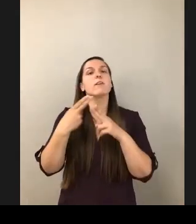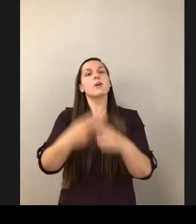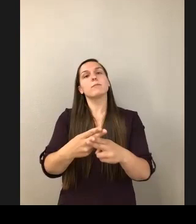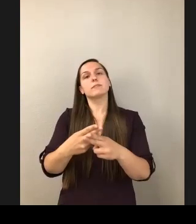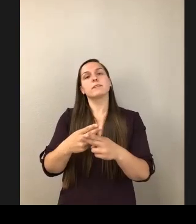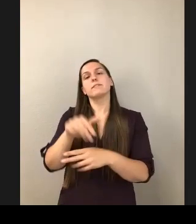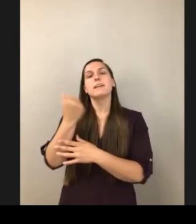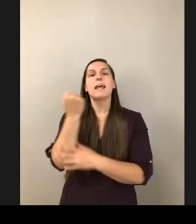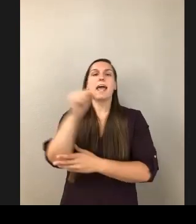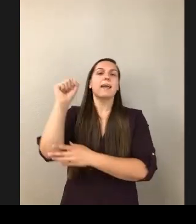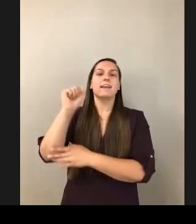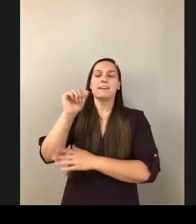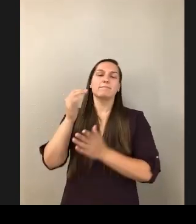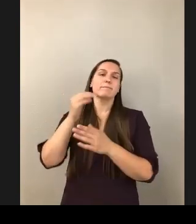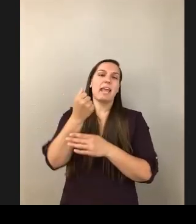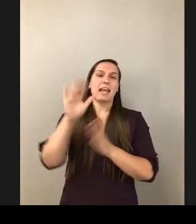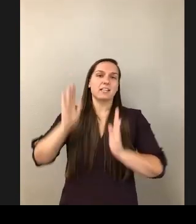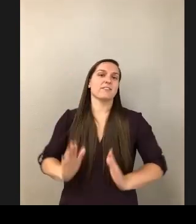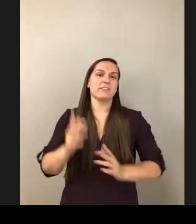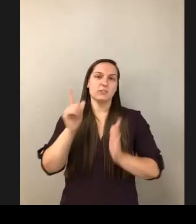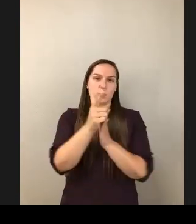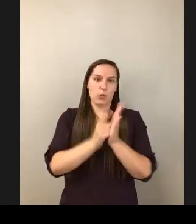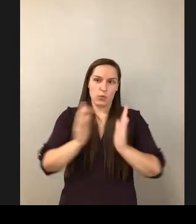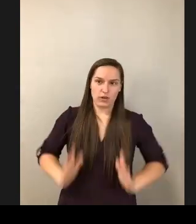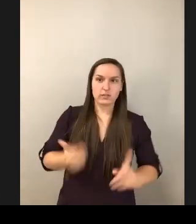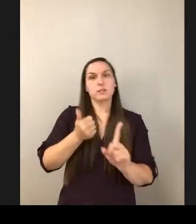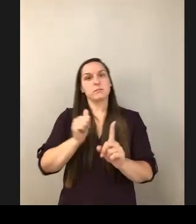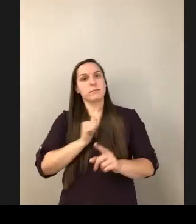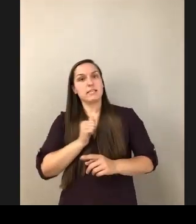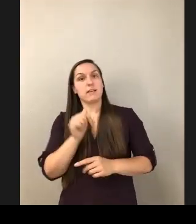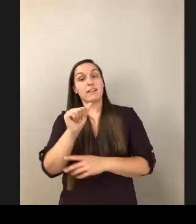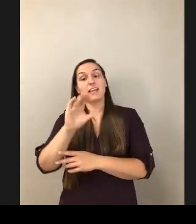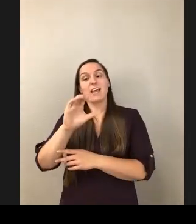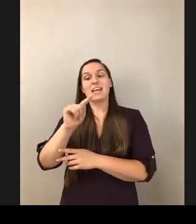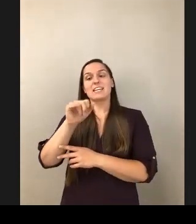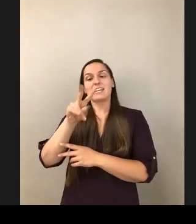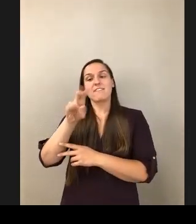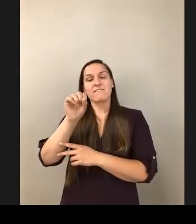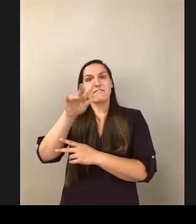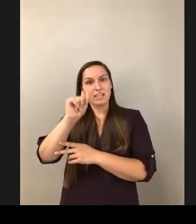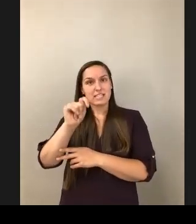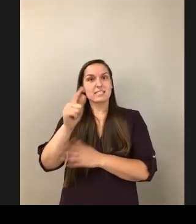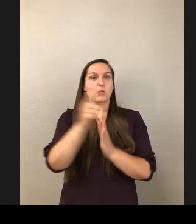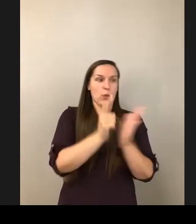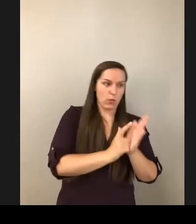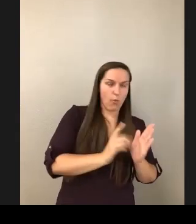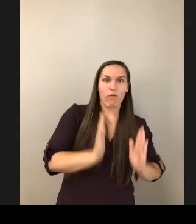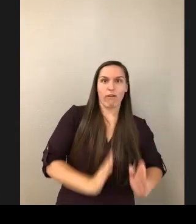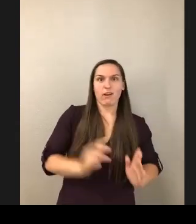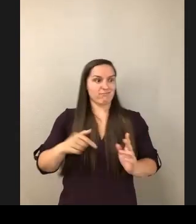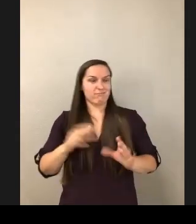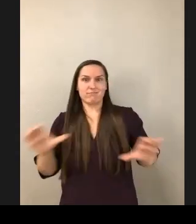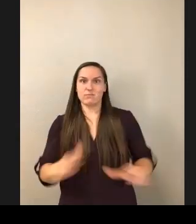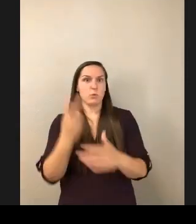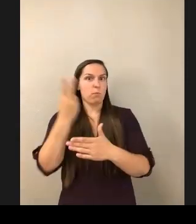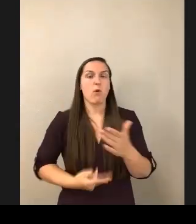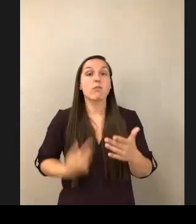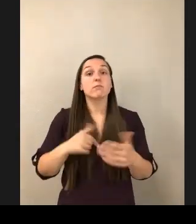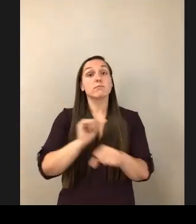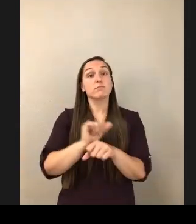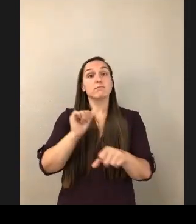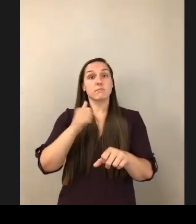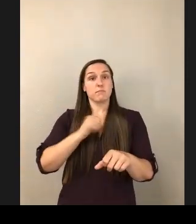supervisar? Yo soy una abogada activista. Yo soy una activista en la comunidad